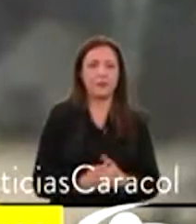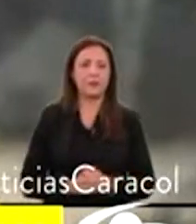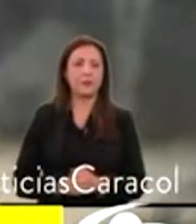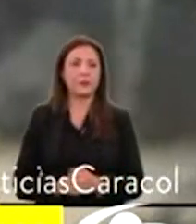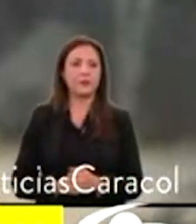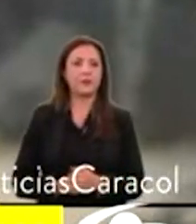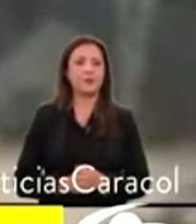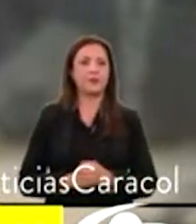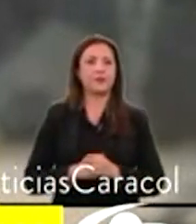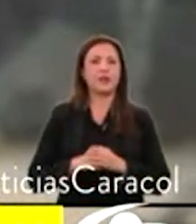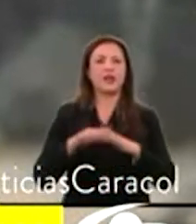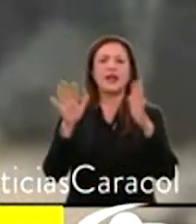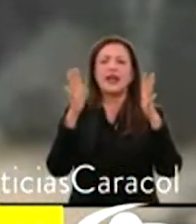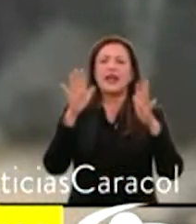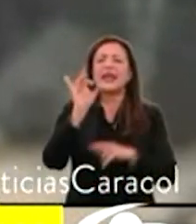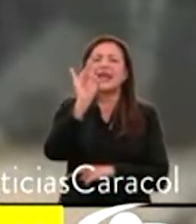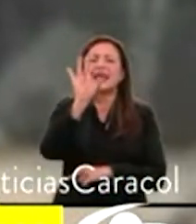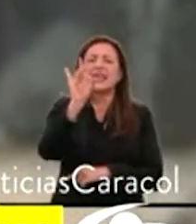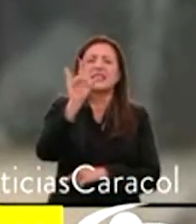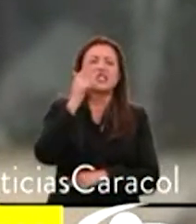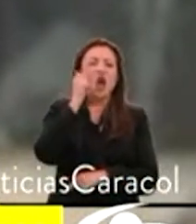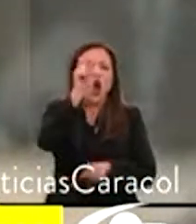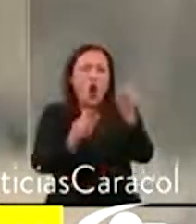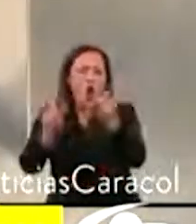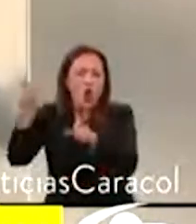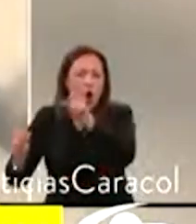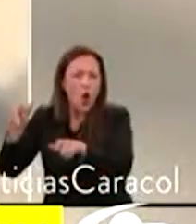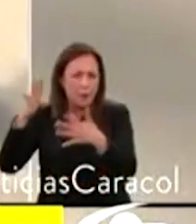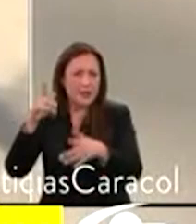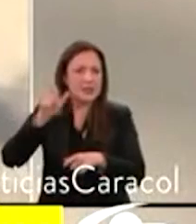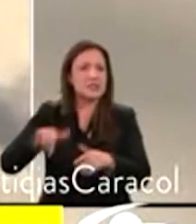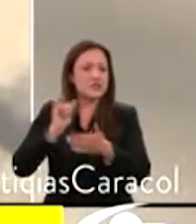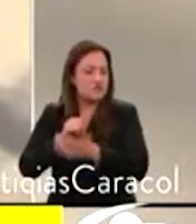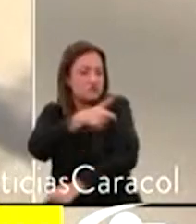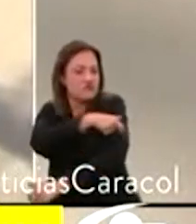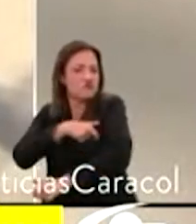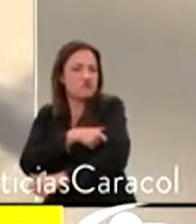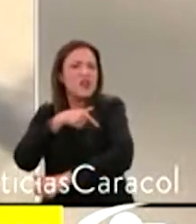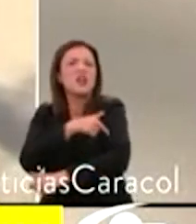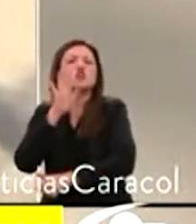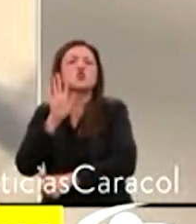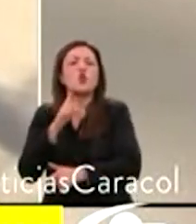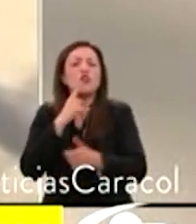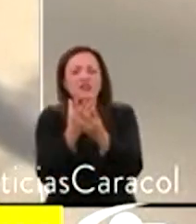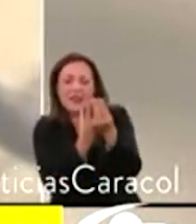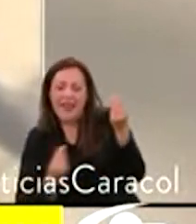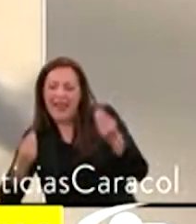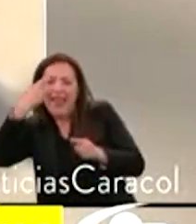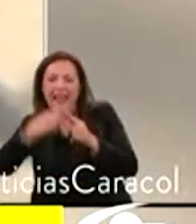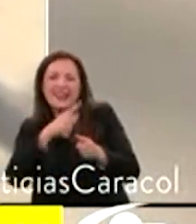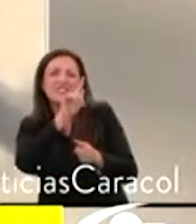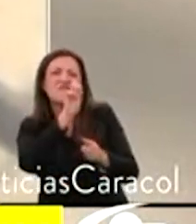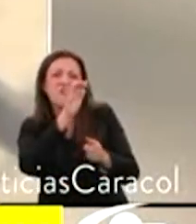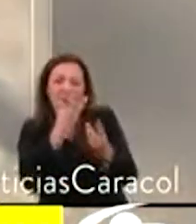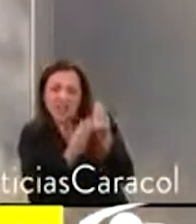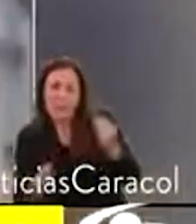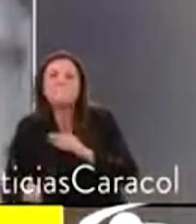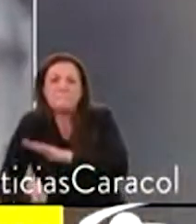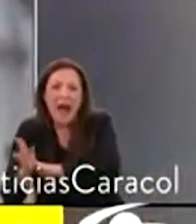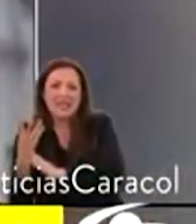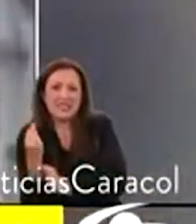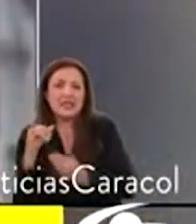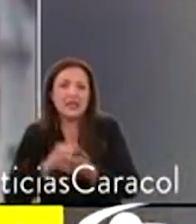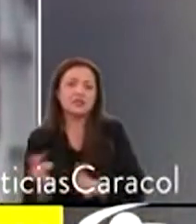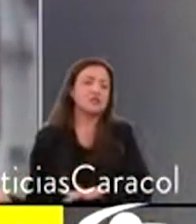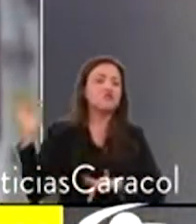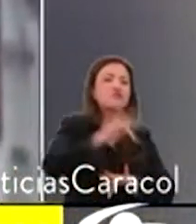Cerca de 15 hombres fuertemente armados, vestidos de camuflado y con brazaletes alusivos a las disidencias de las FARC, llegaron hasta el centro de la población del